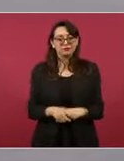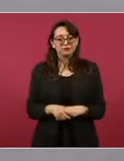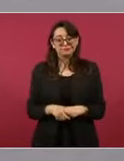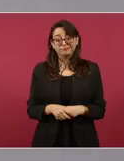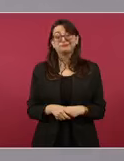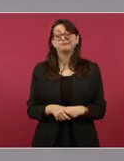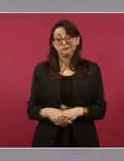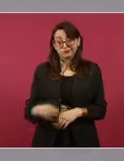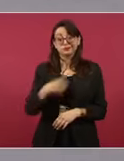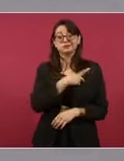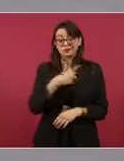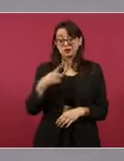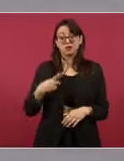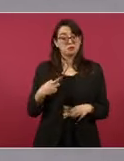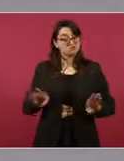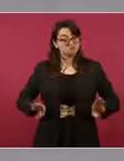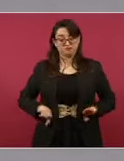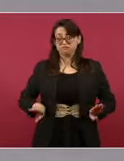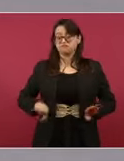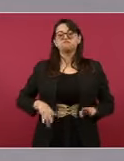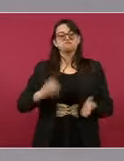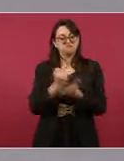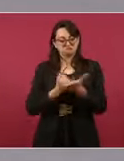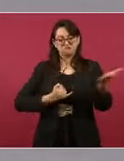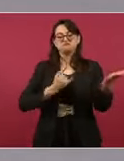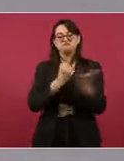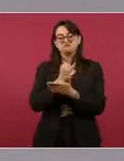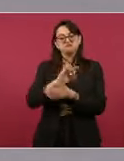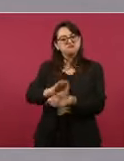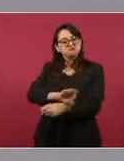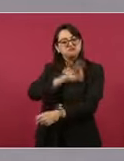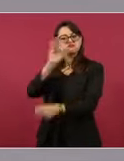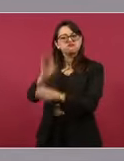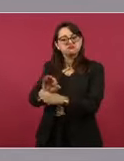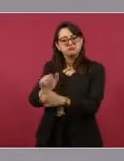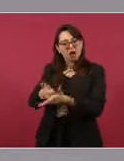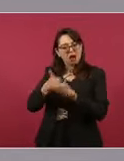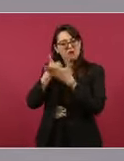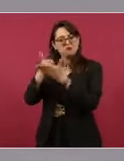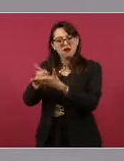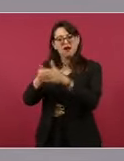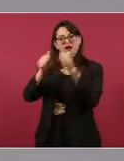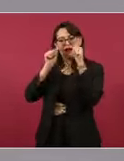era actuar decididamente en favor de sus causas.